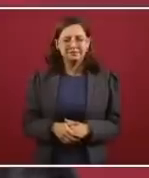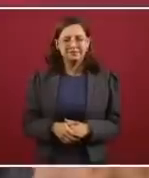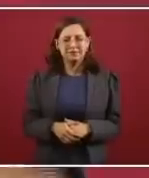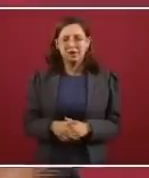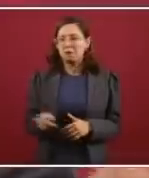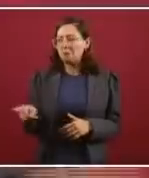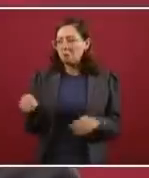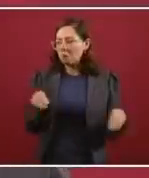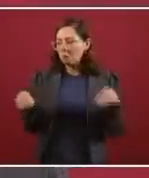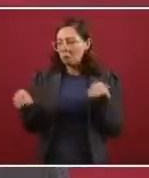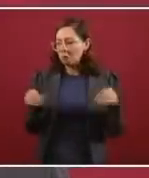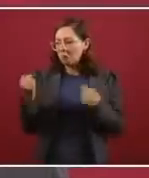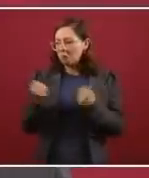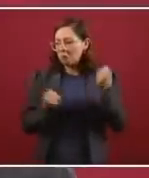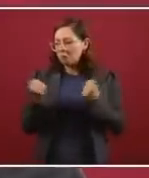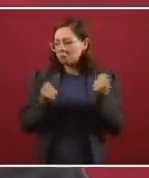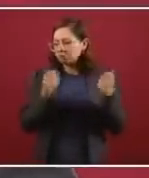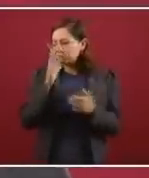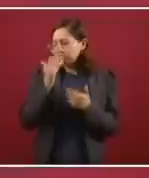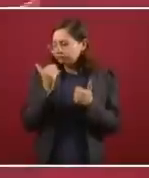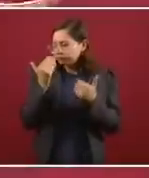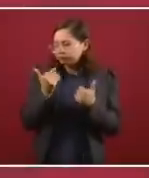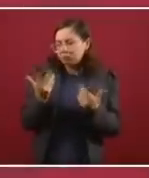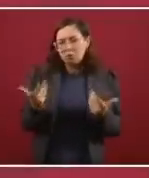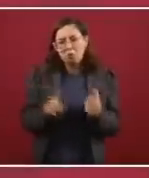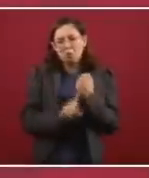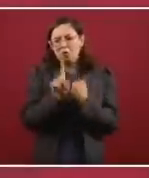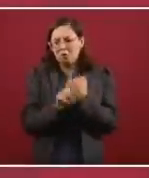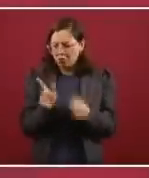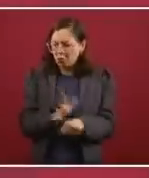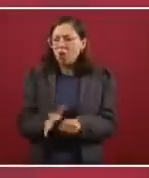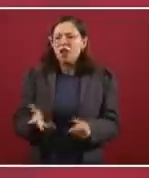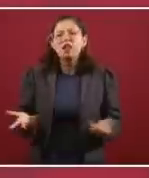no se movía en automóvil, entonces no había ningún problema.